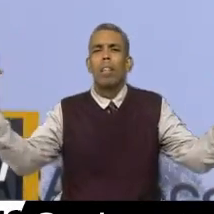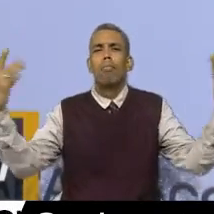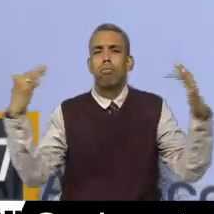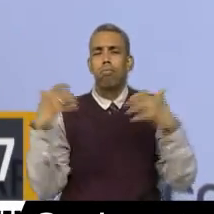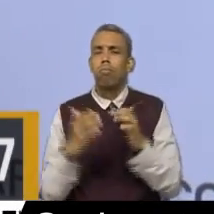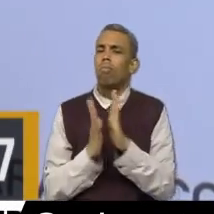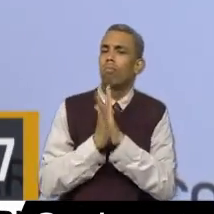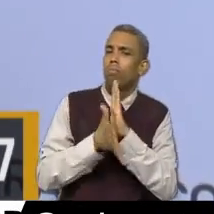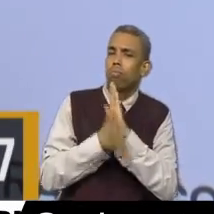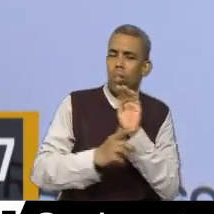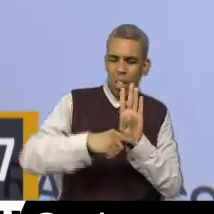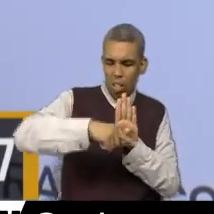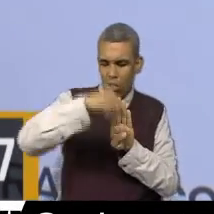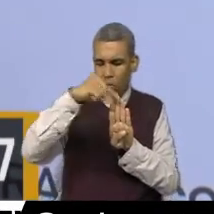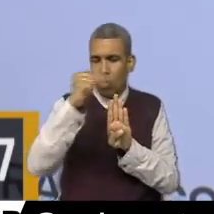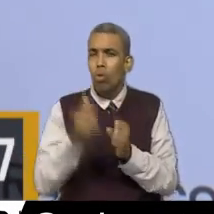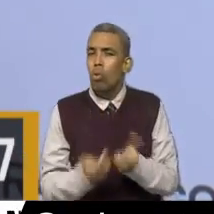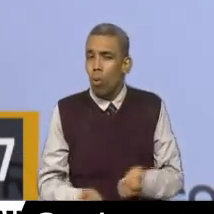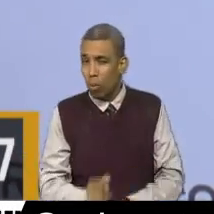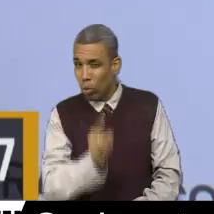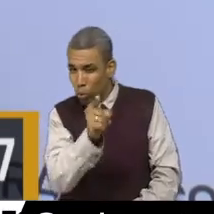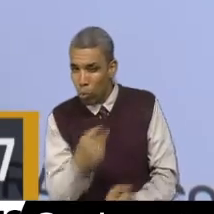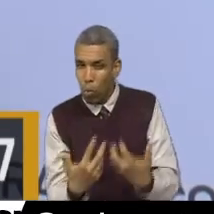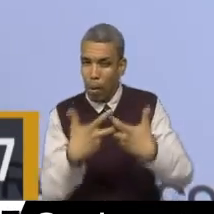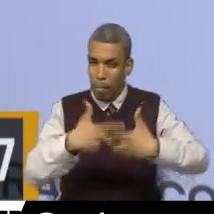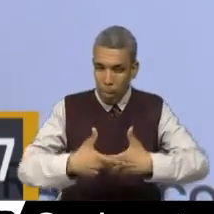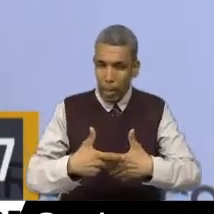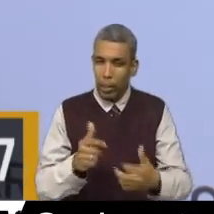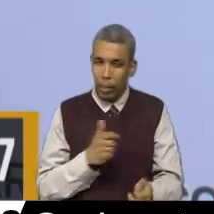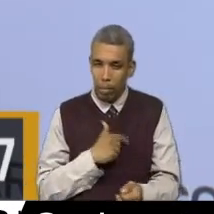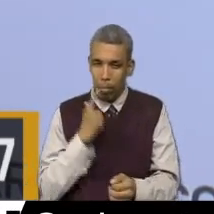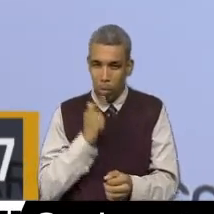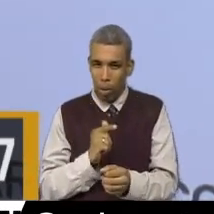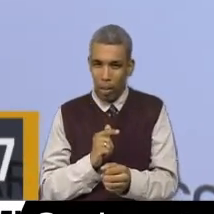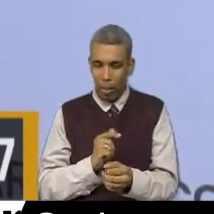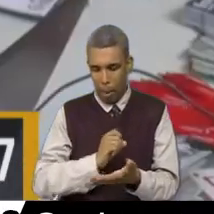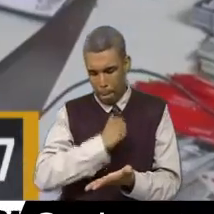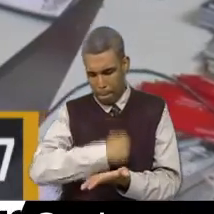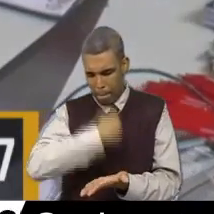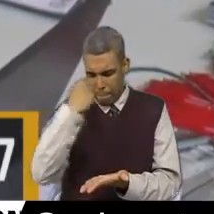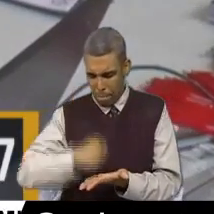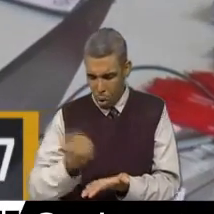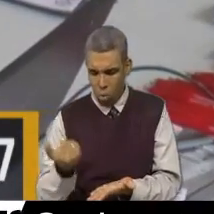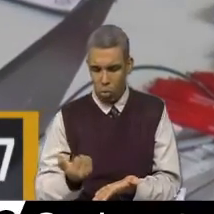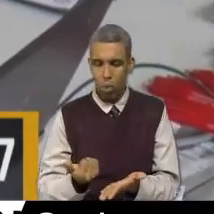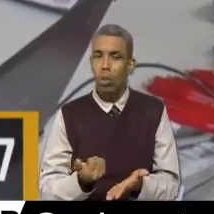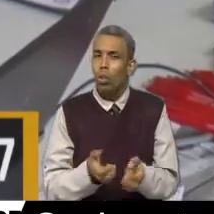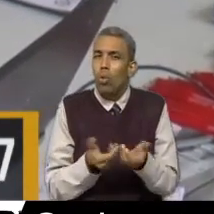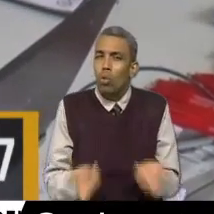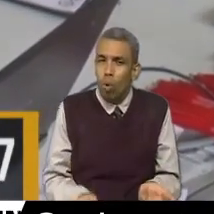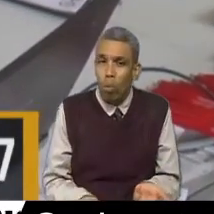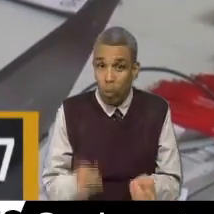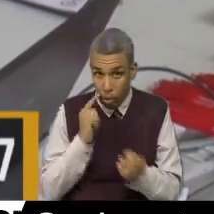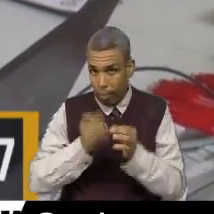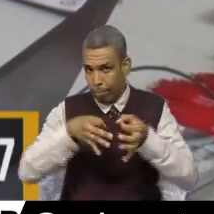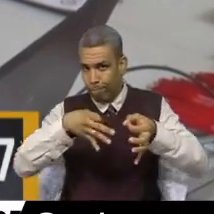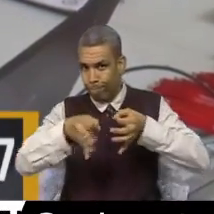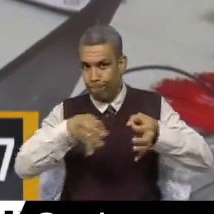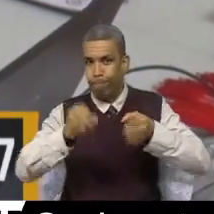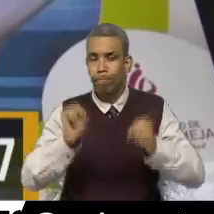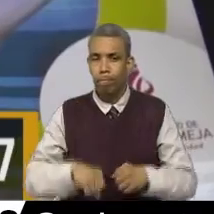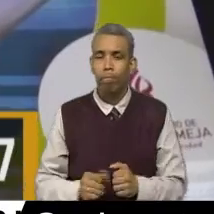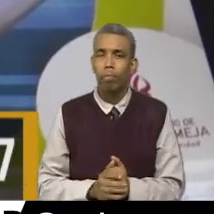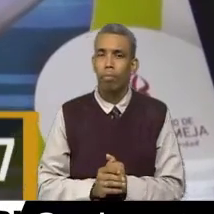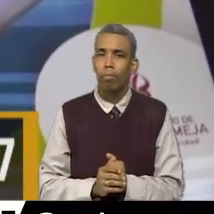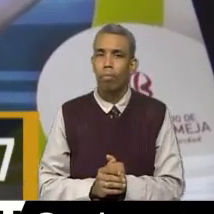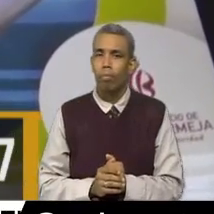podemos ofrecer y las soluciones que les podemos ofrecer día a día en sus empresas y sus negocios. El objetivo principal de la jornada era brindar todas